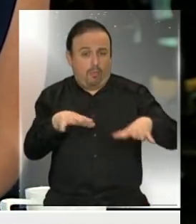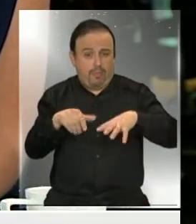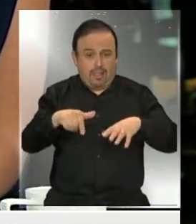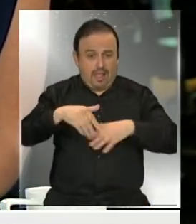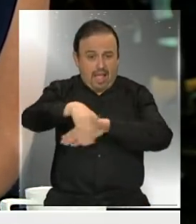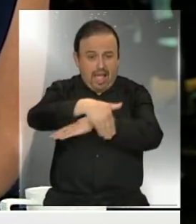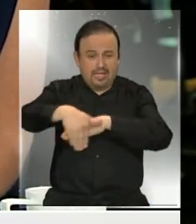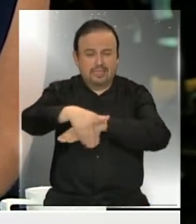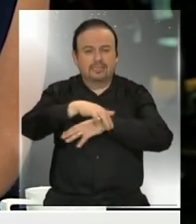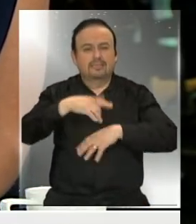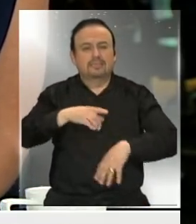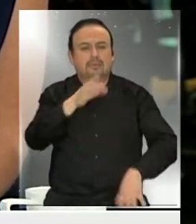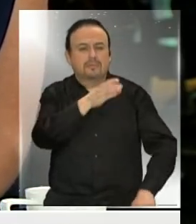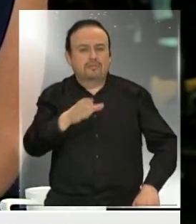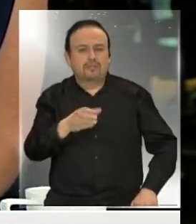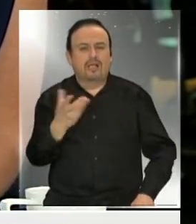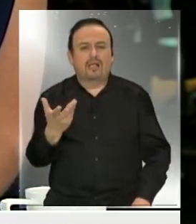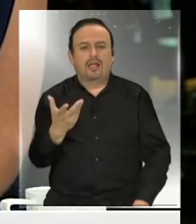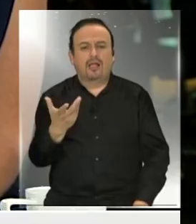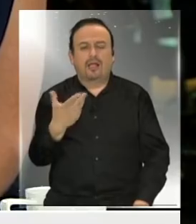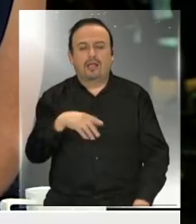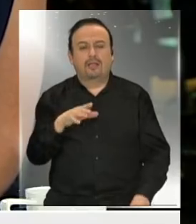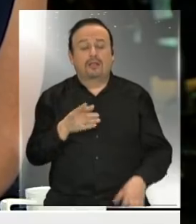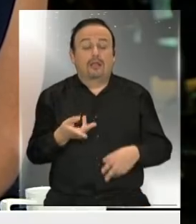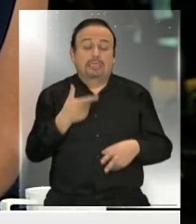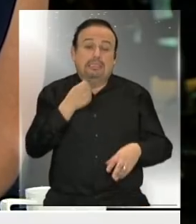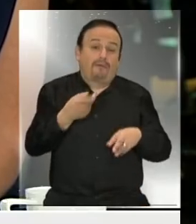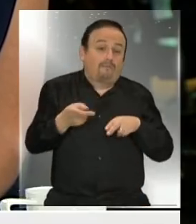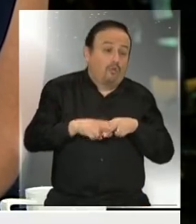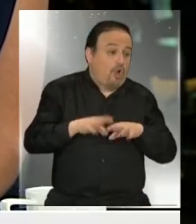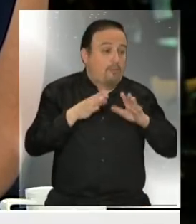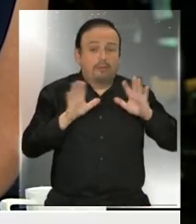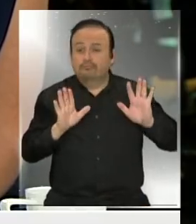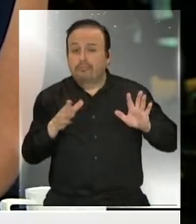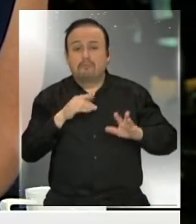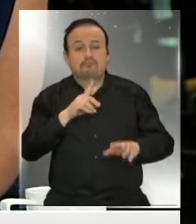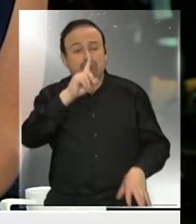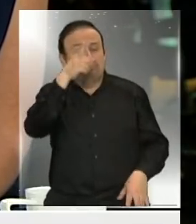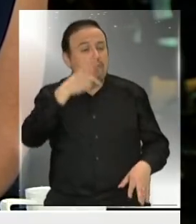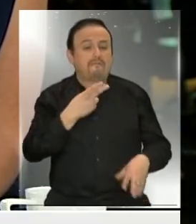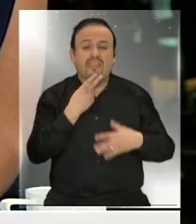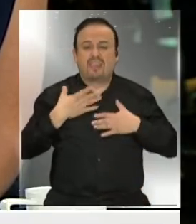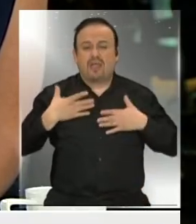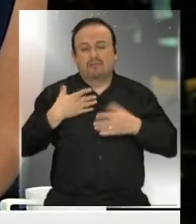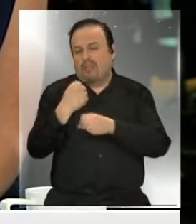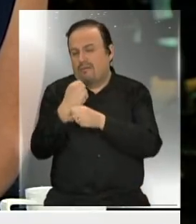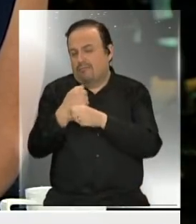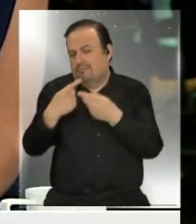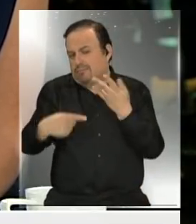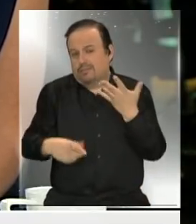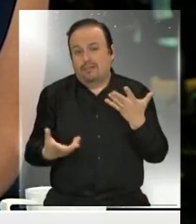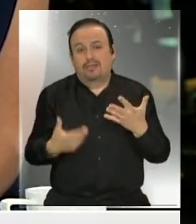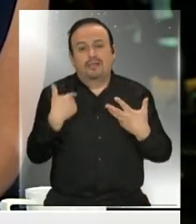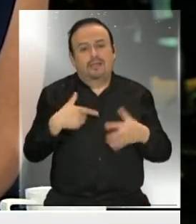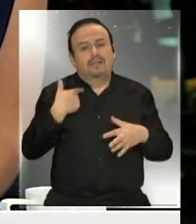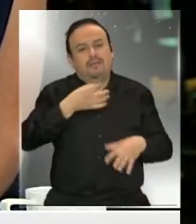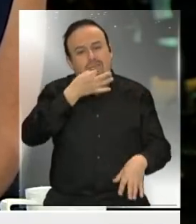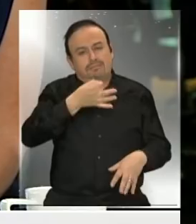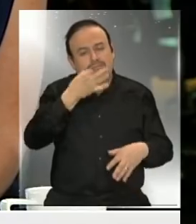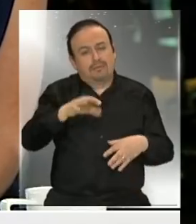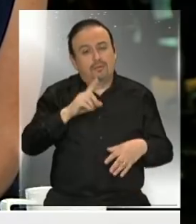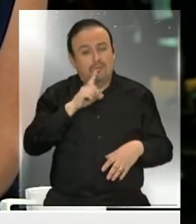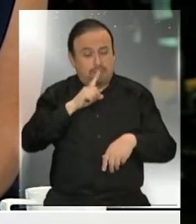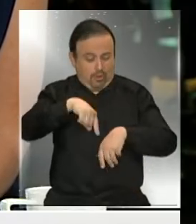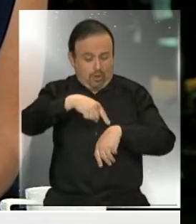la gente en busca de retomar su normalidad no es cierto su vida cotidiana sus trabajos en fin y hemos estado hablando durante